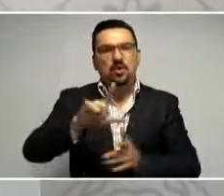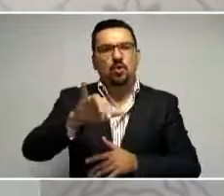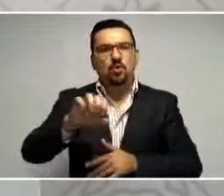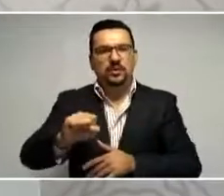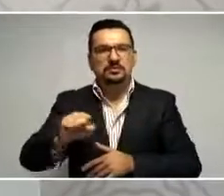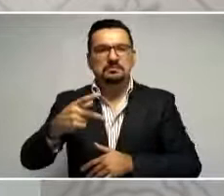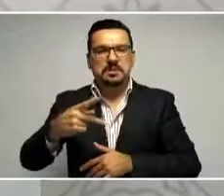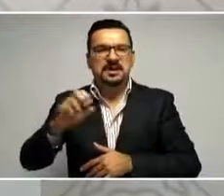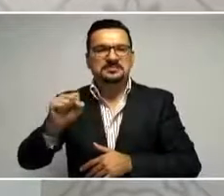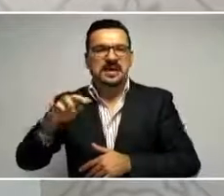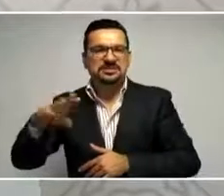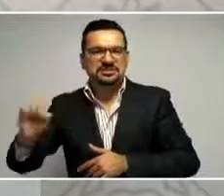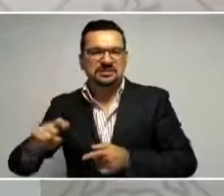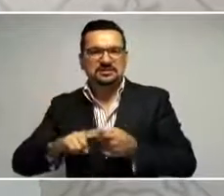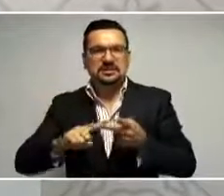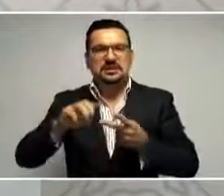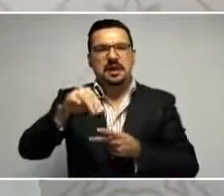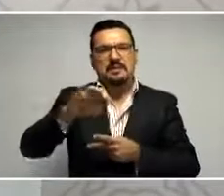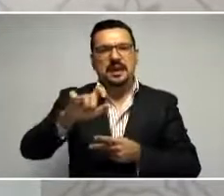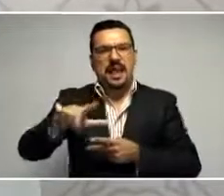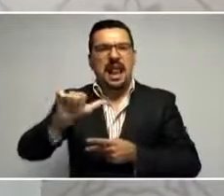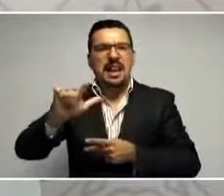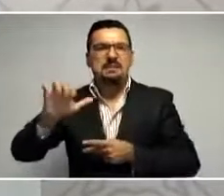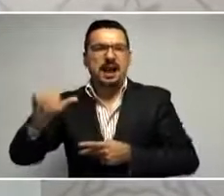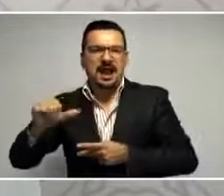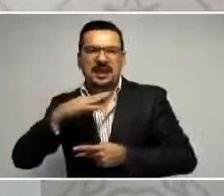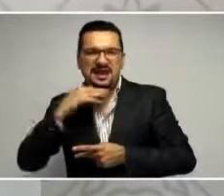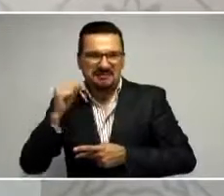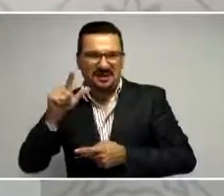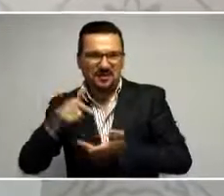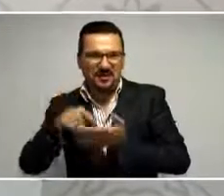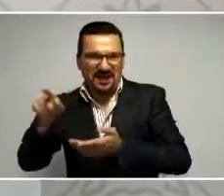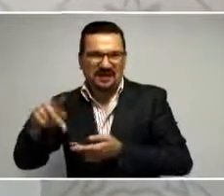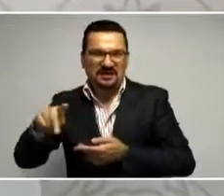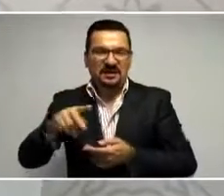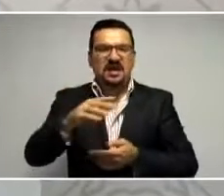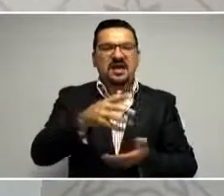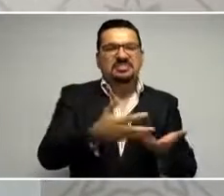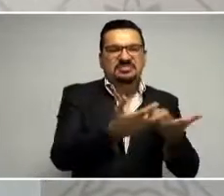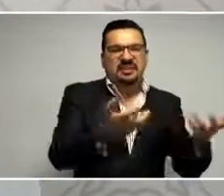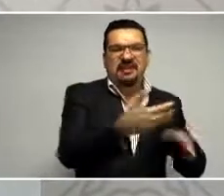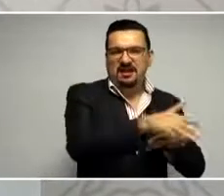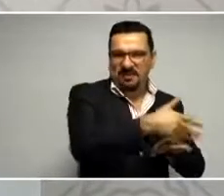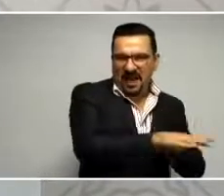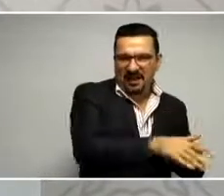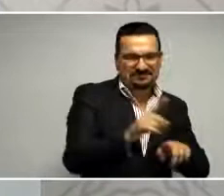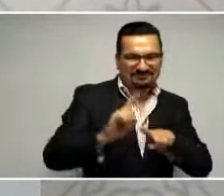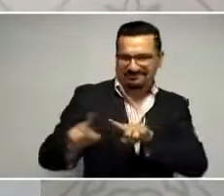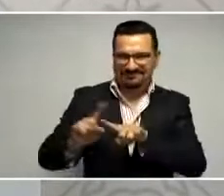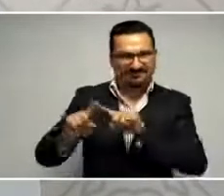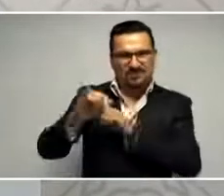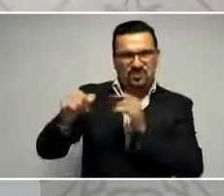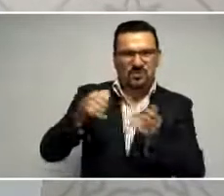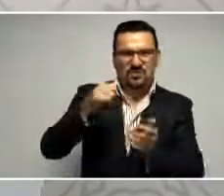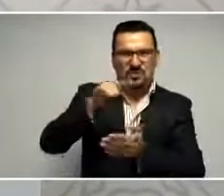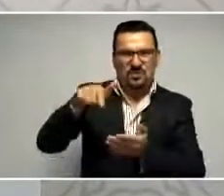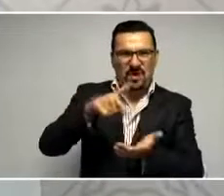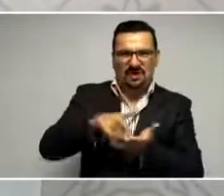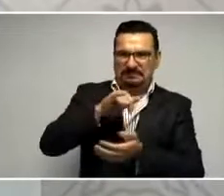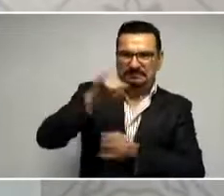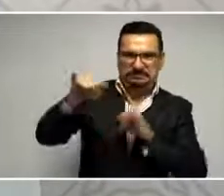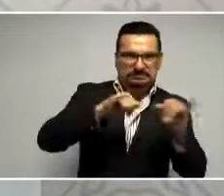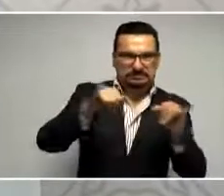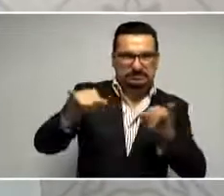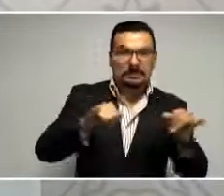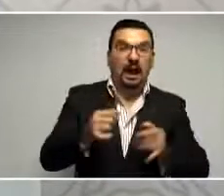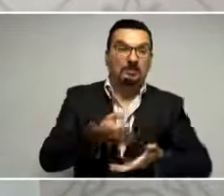Alemán, Pueblo Mayo y Tierra Blanca. Para ti, que usas oxímetro y